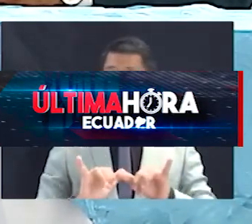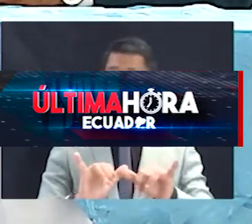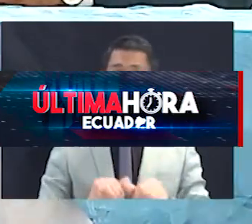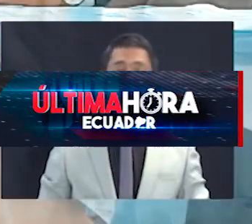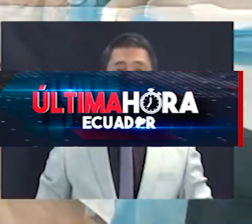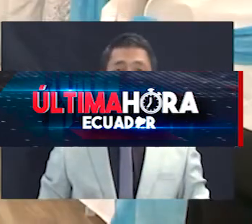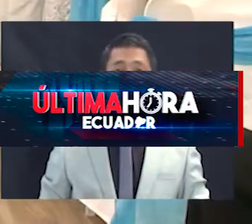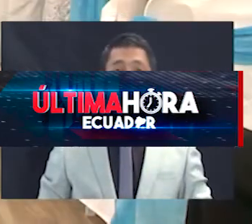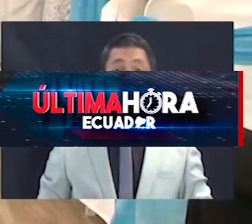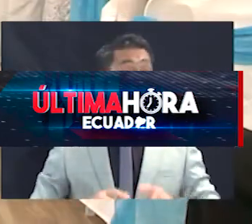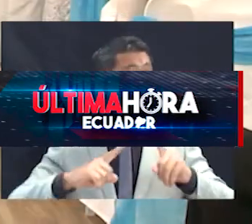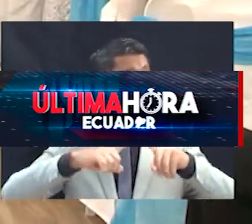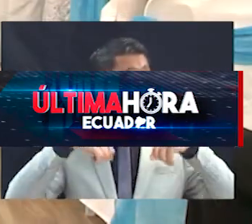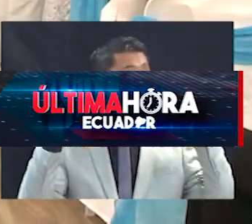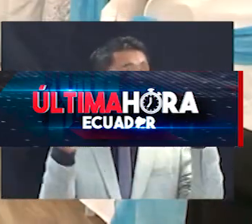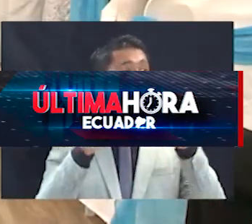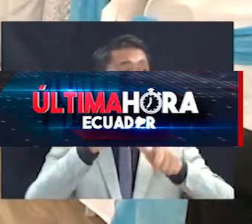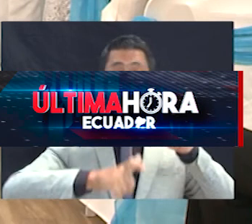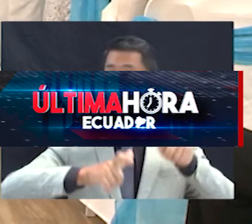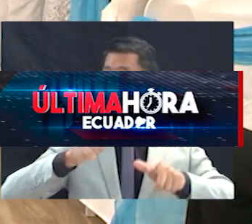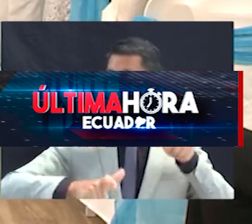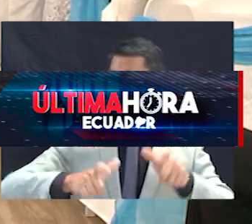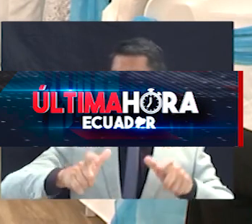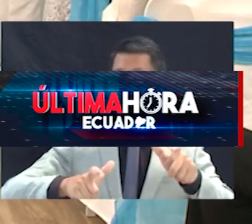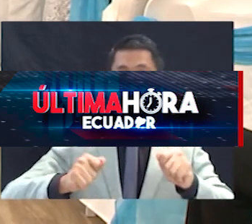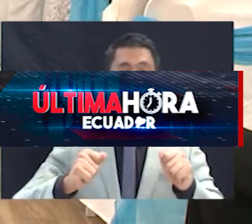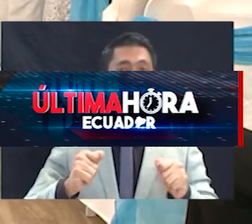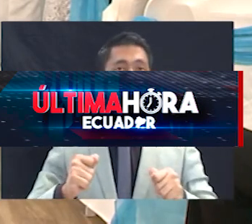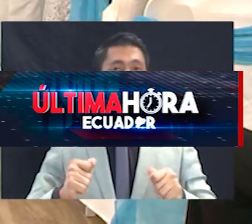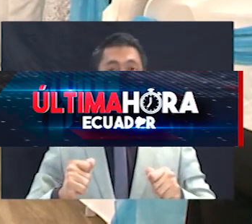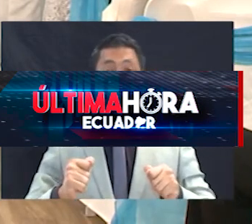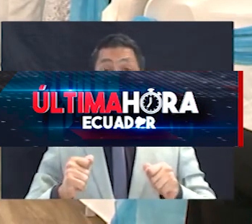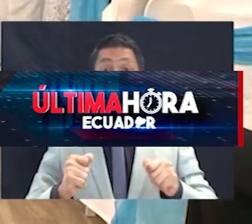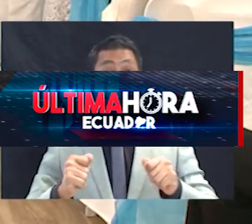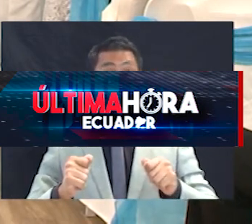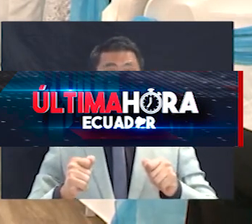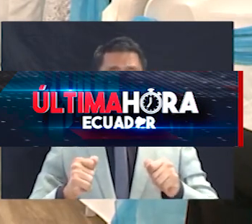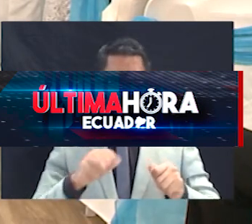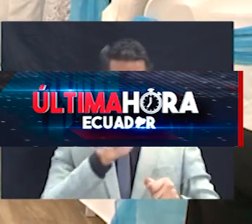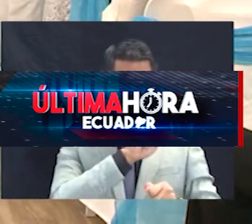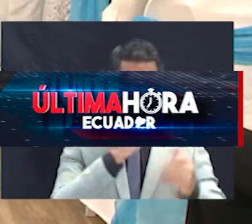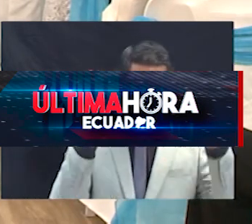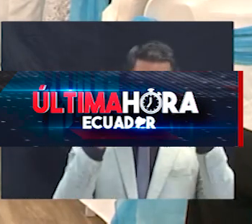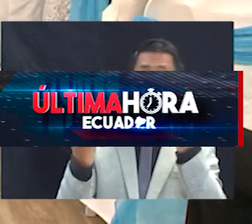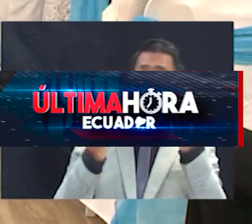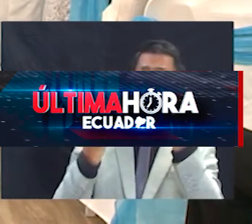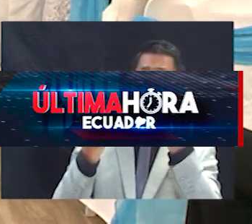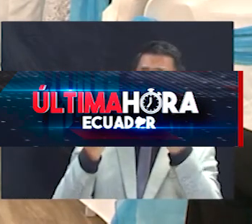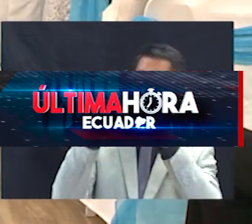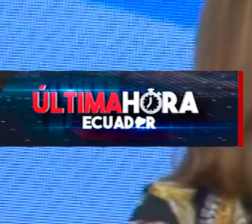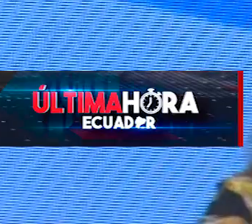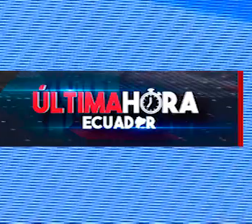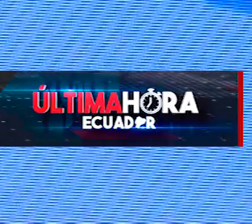del municipio es la reactivación económica post-pandemia y de esta manera apostando a la seguridad